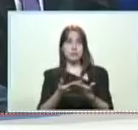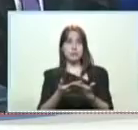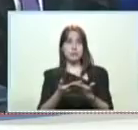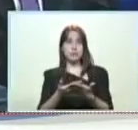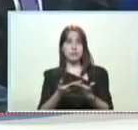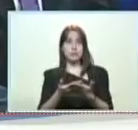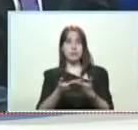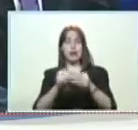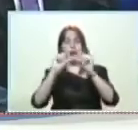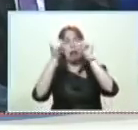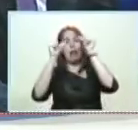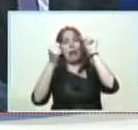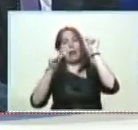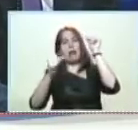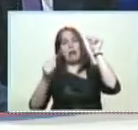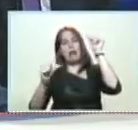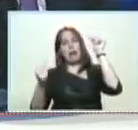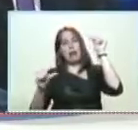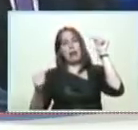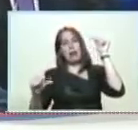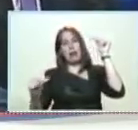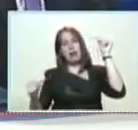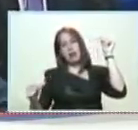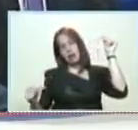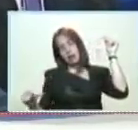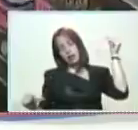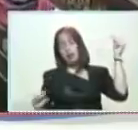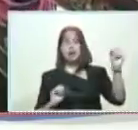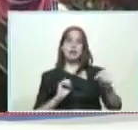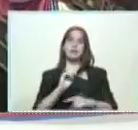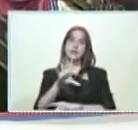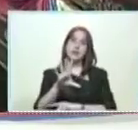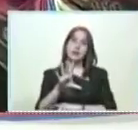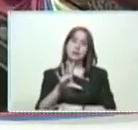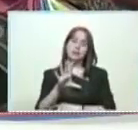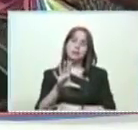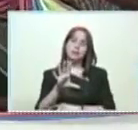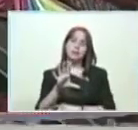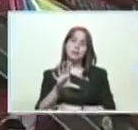por lo extenso de este mensaje